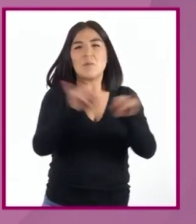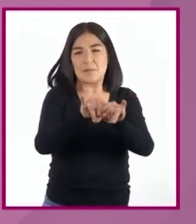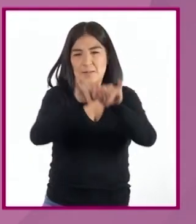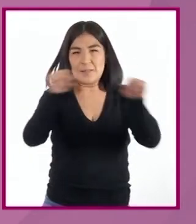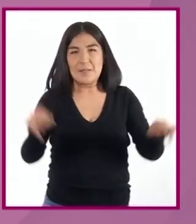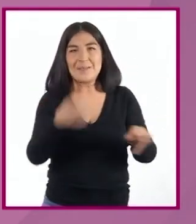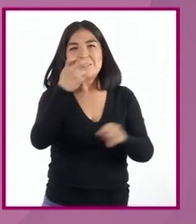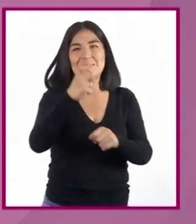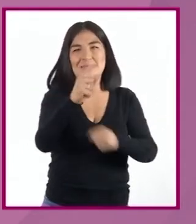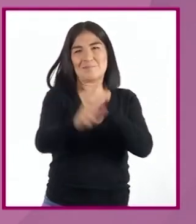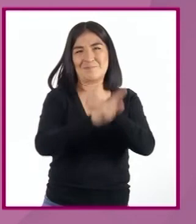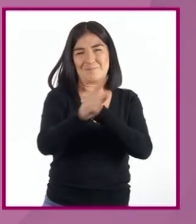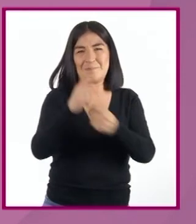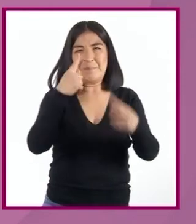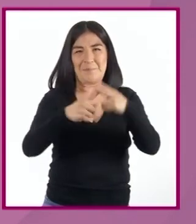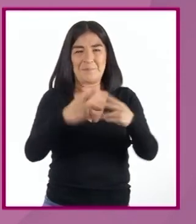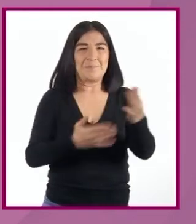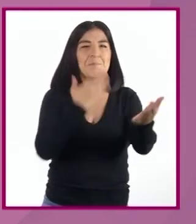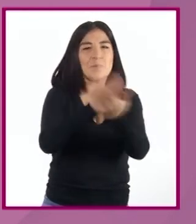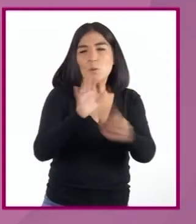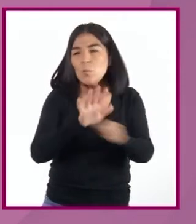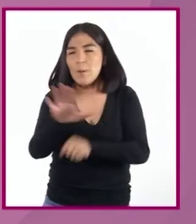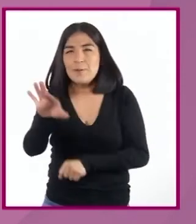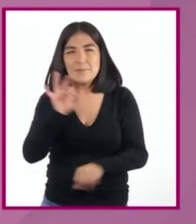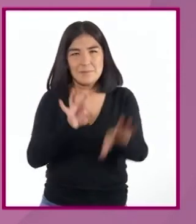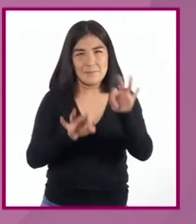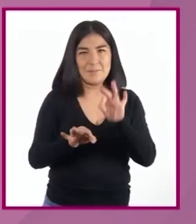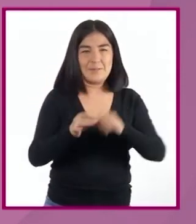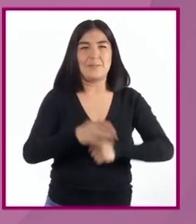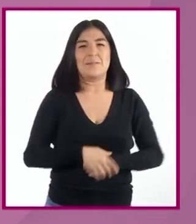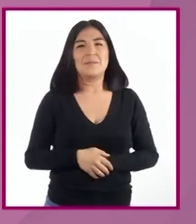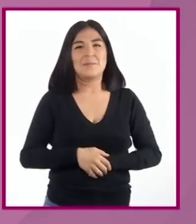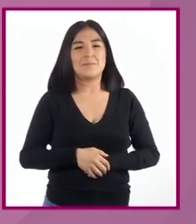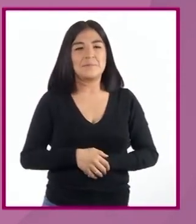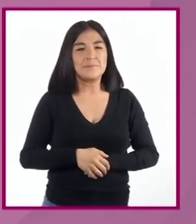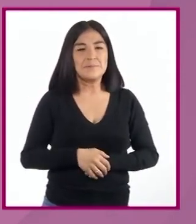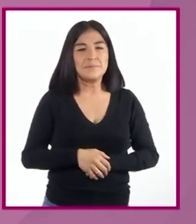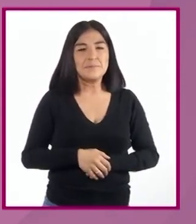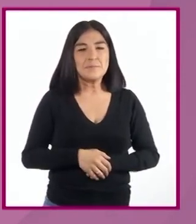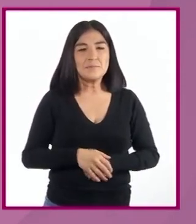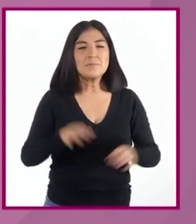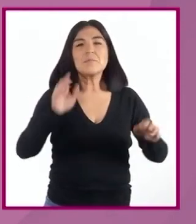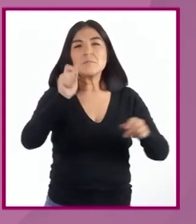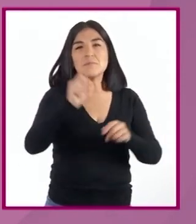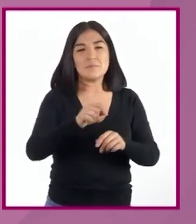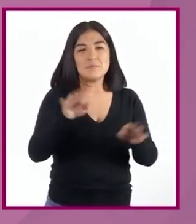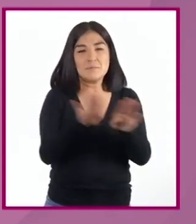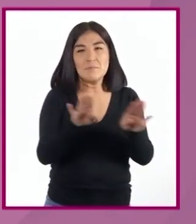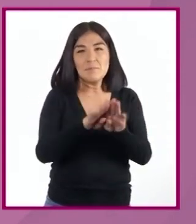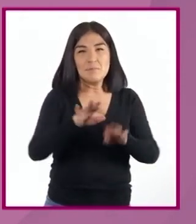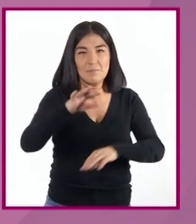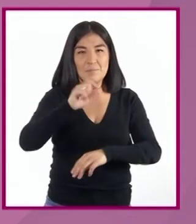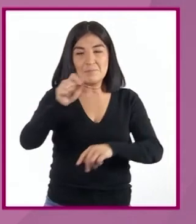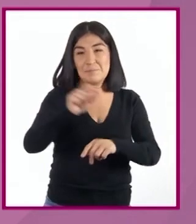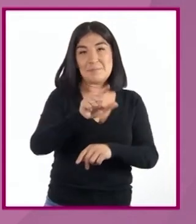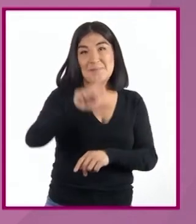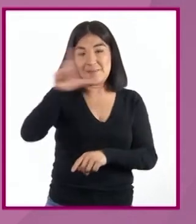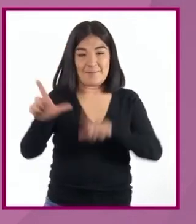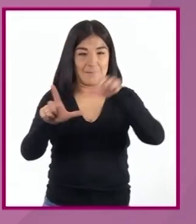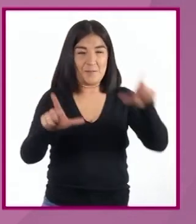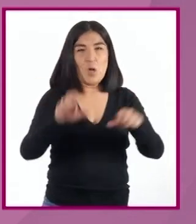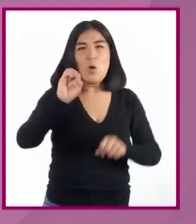el problema nos pide encontrar. Los lados homólogos son el segmento AO y